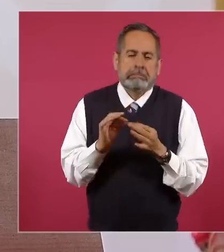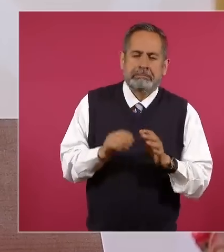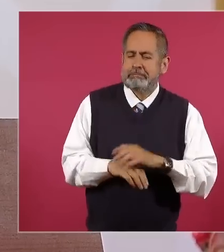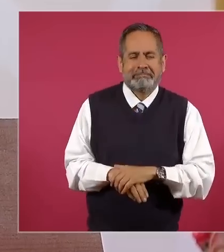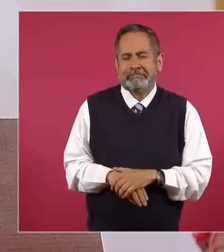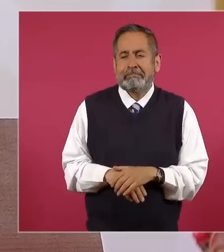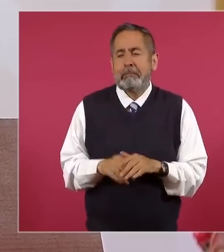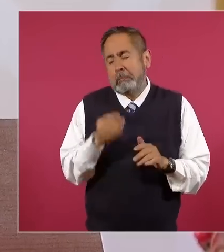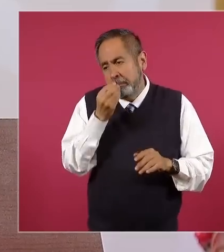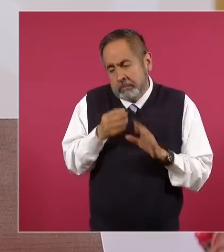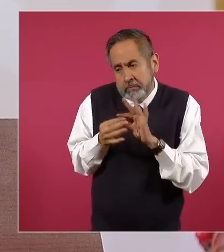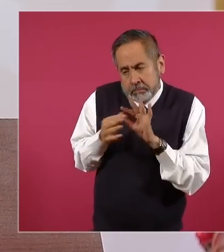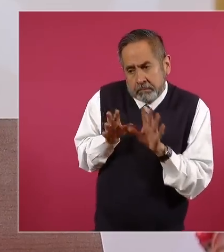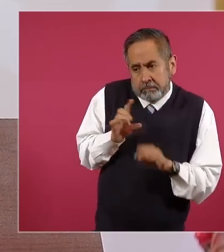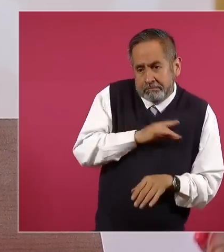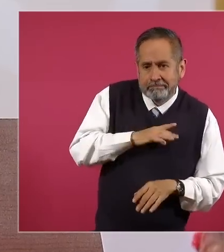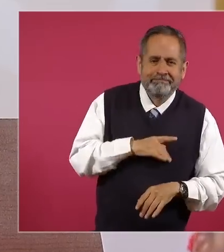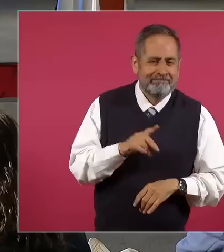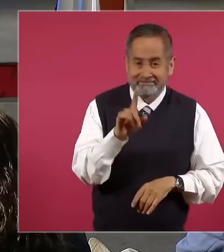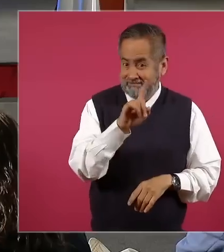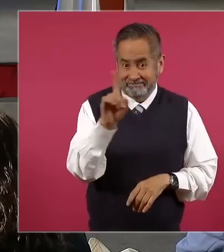se deja